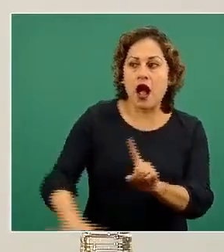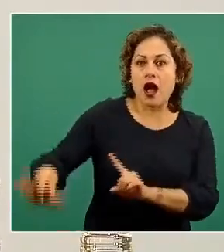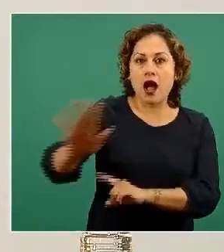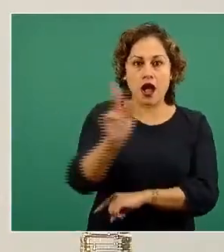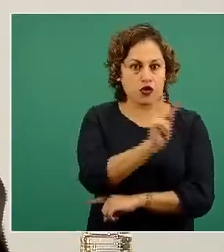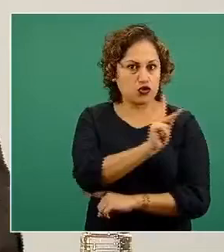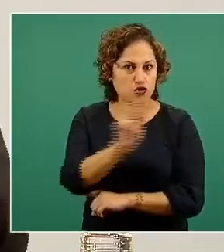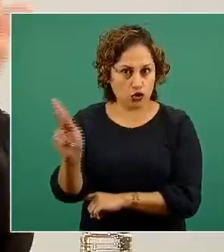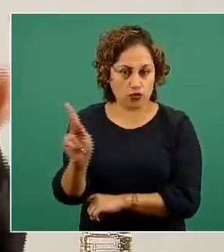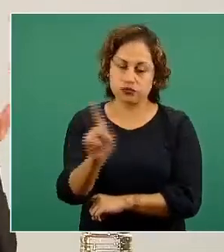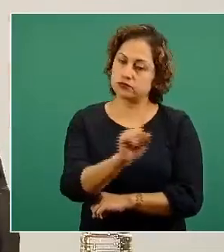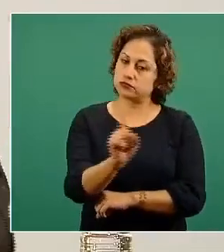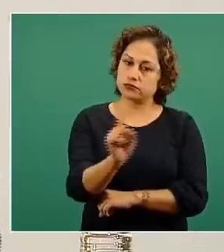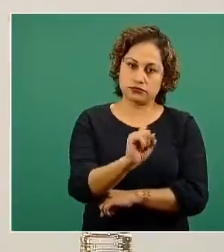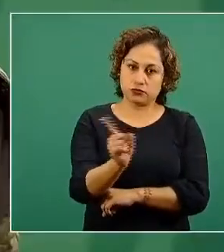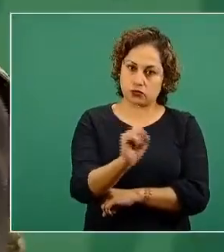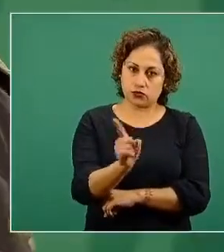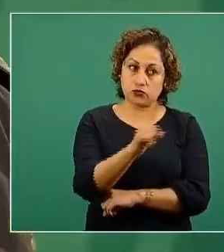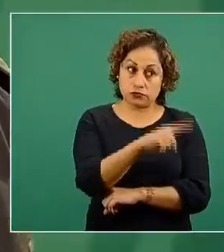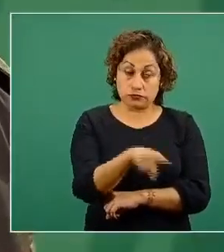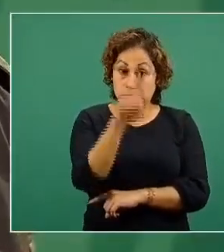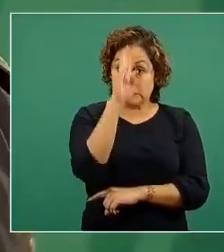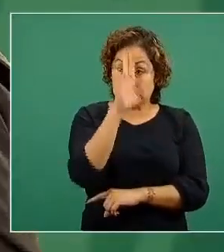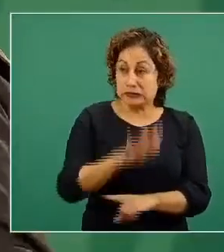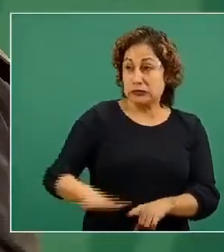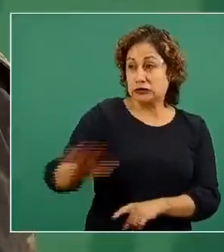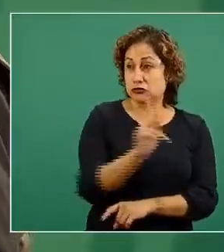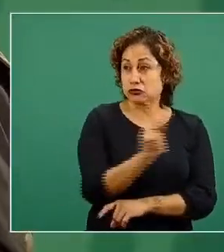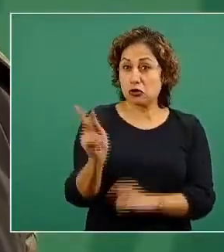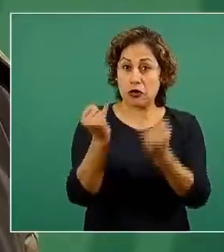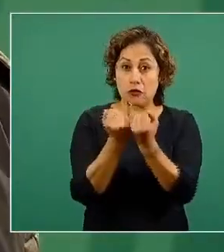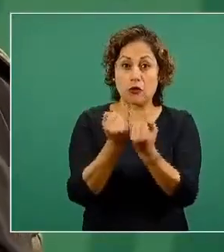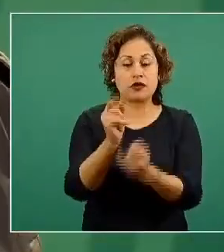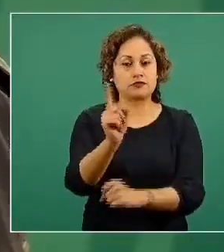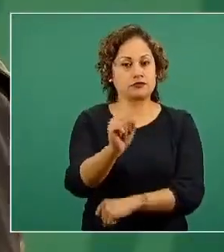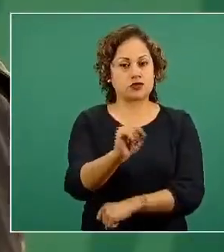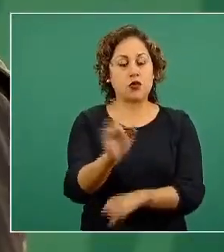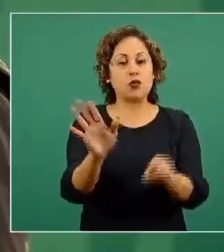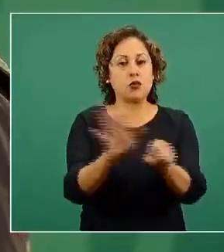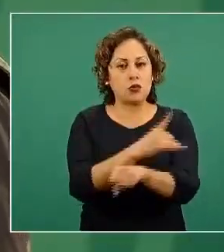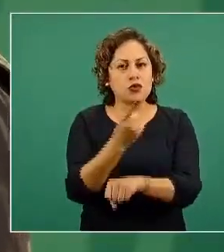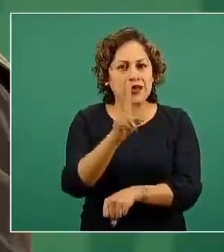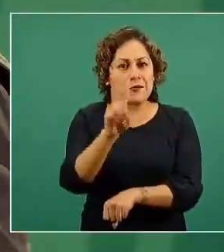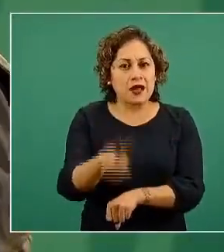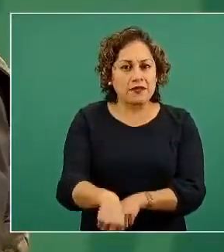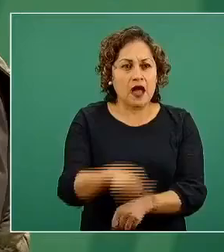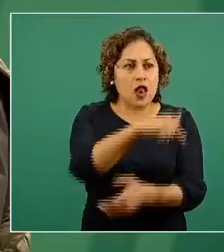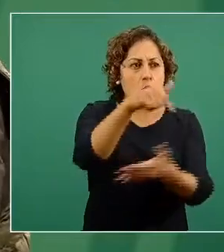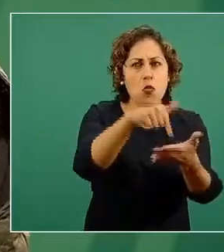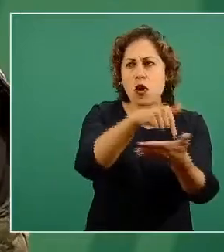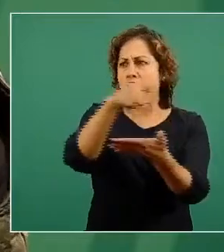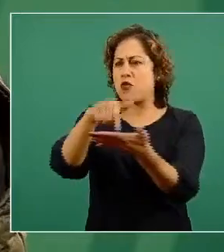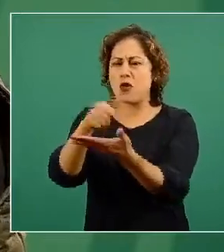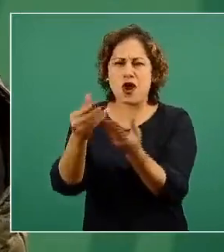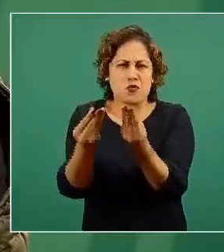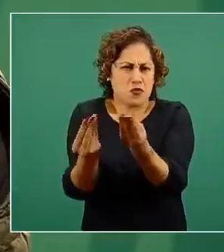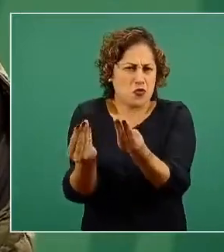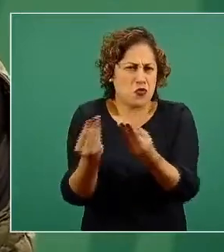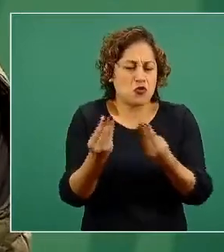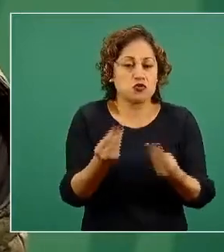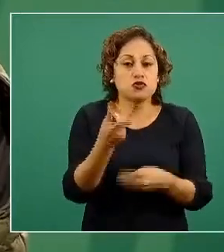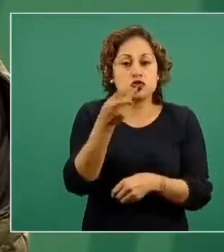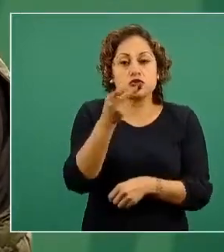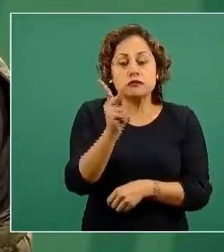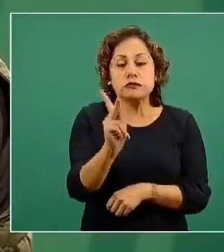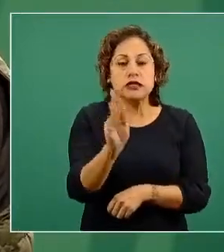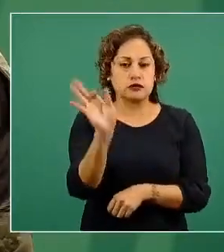hagamos de la parte el todo, porque la operación es muy grande. Cuando hay un problema